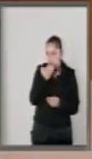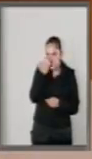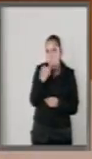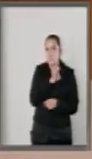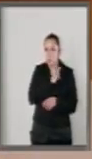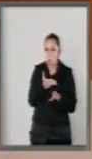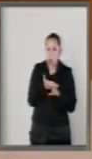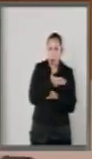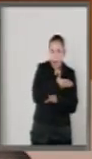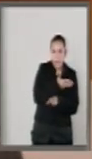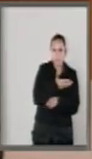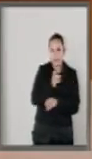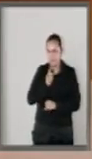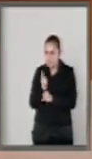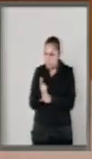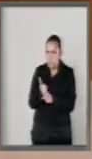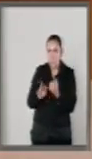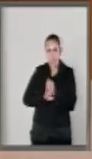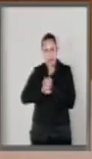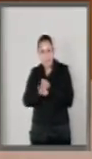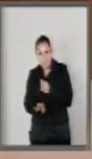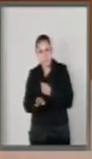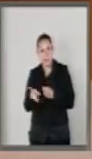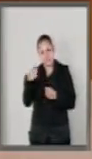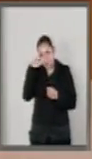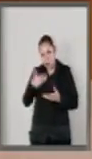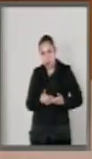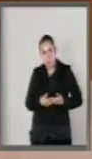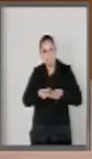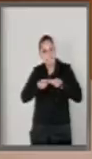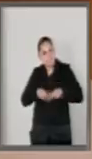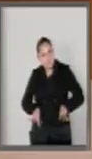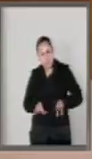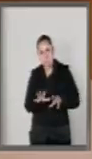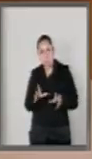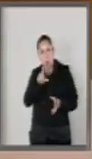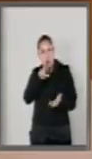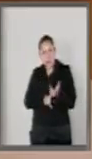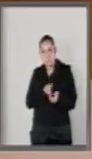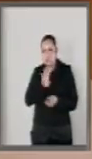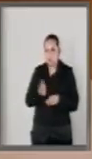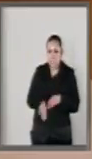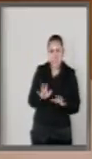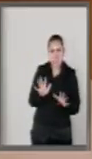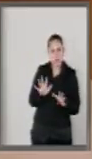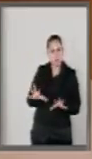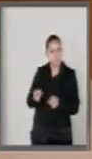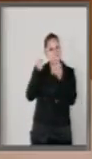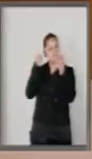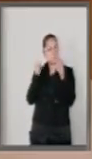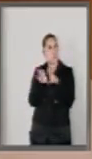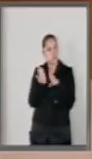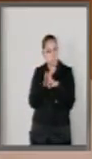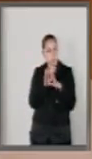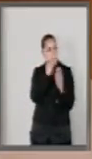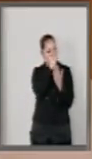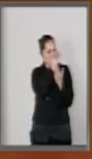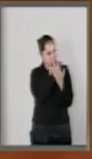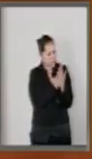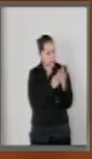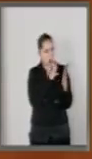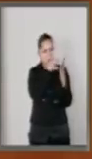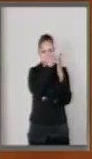con éxito. De igual forma, las instituciones laborales deben ser sensibles a esta situación que enfrentan las